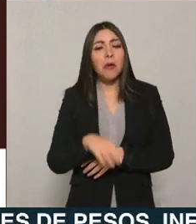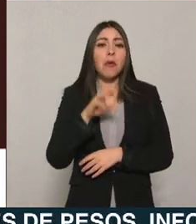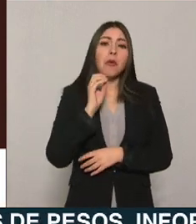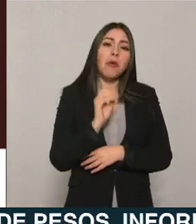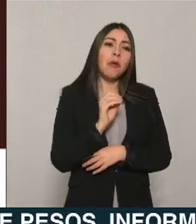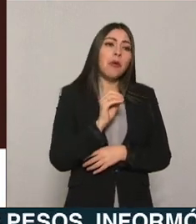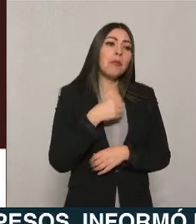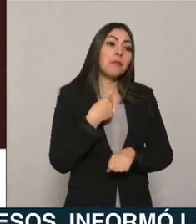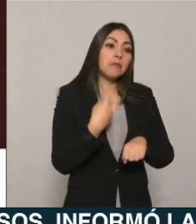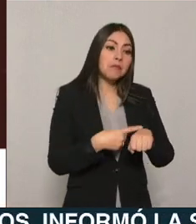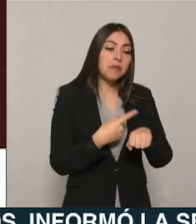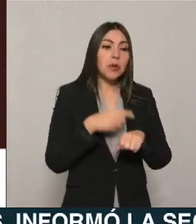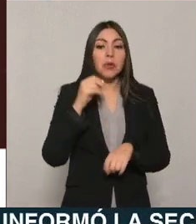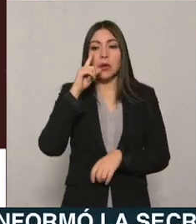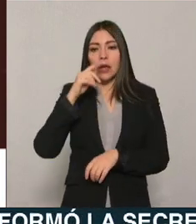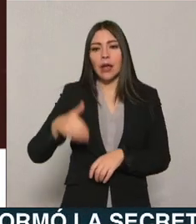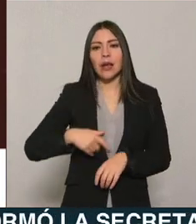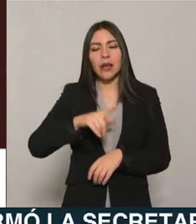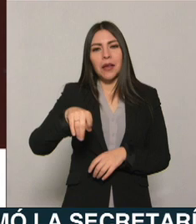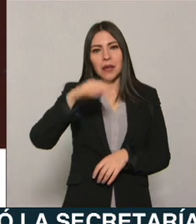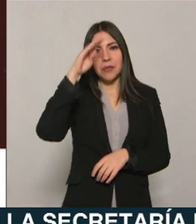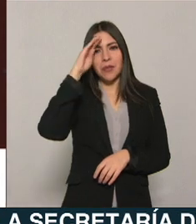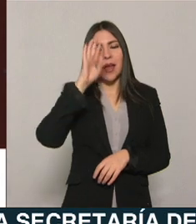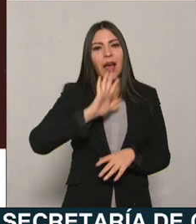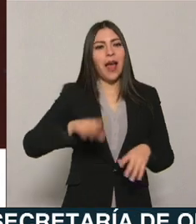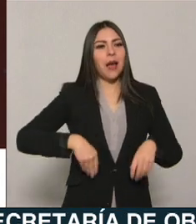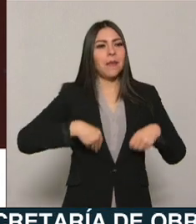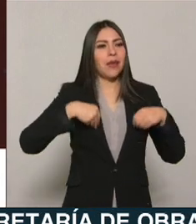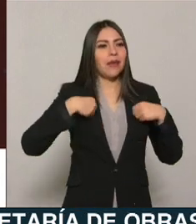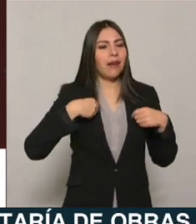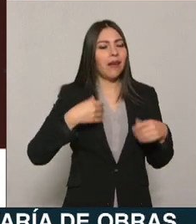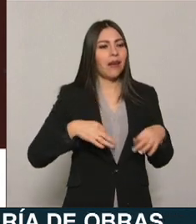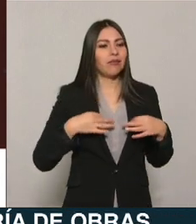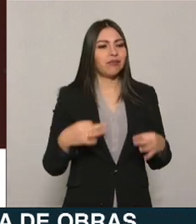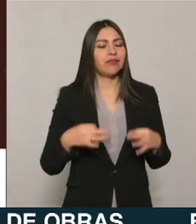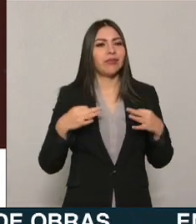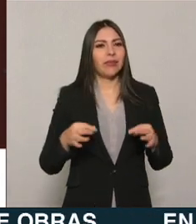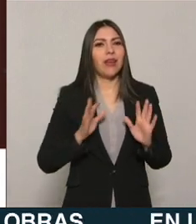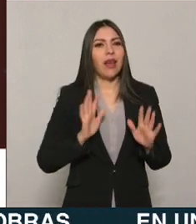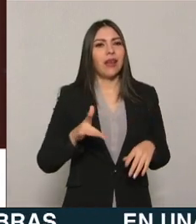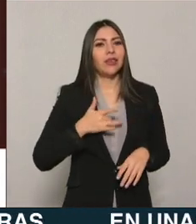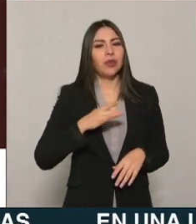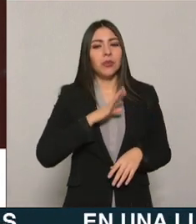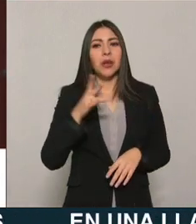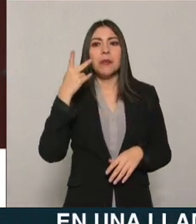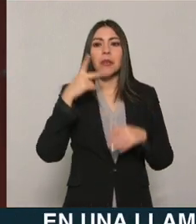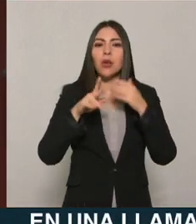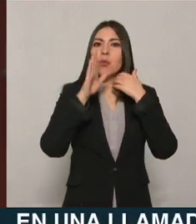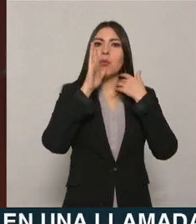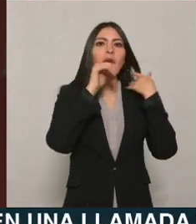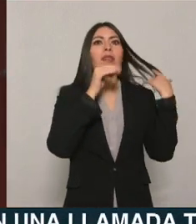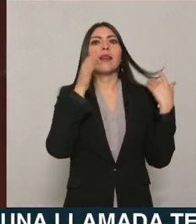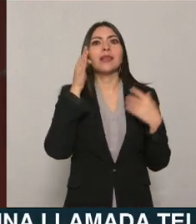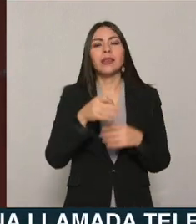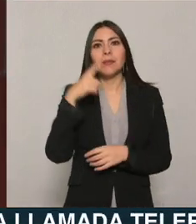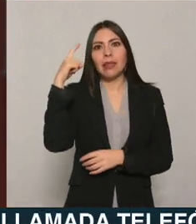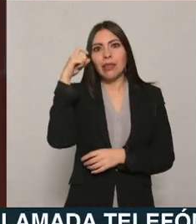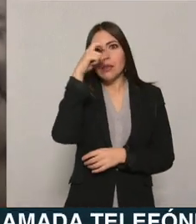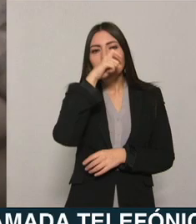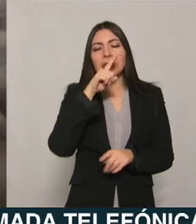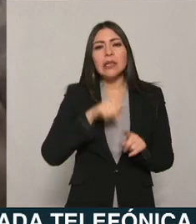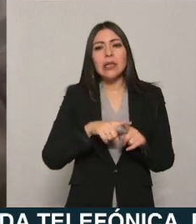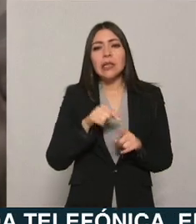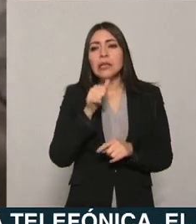accidente. Tenemos una idea de que vamos a morir los que ya hemos vivido, pero nos cuesta mucho trabajo asimilar que muera quien todavía no empieza a